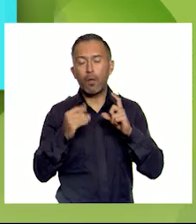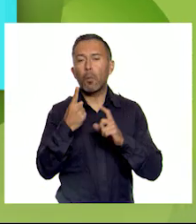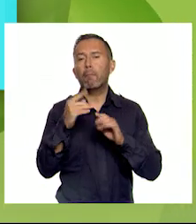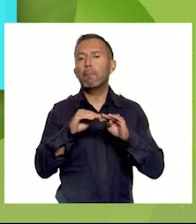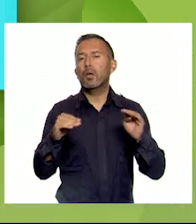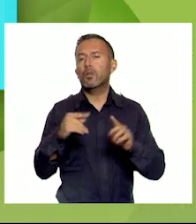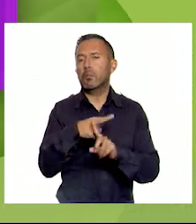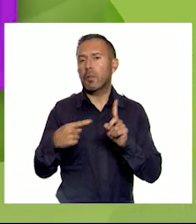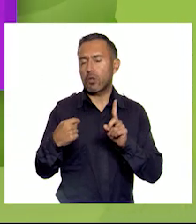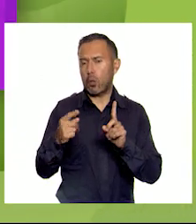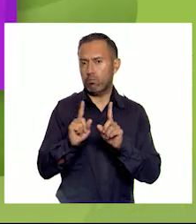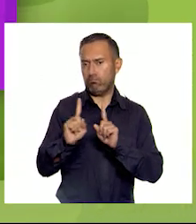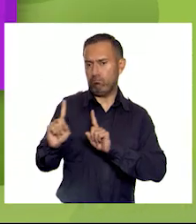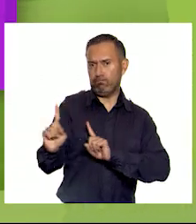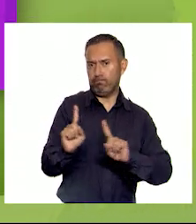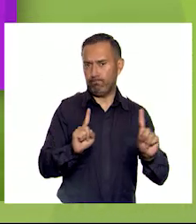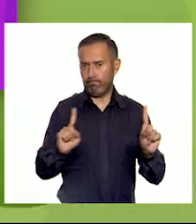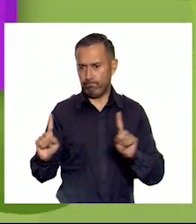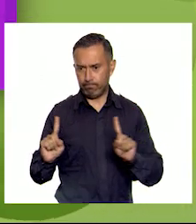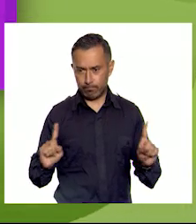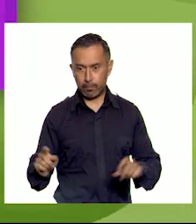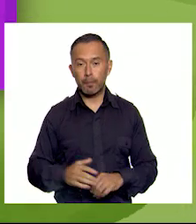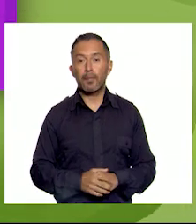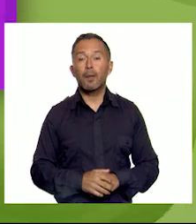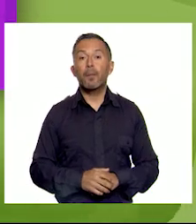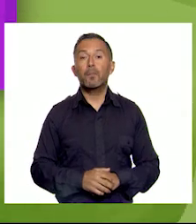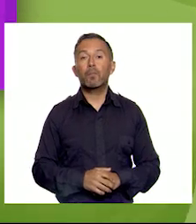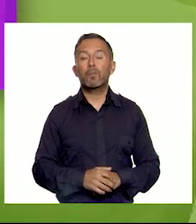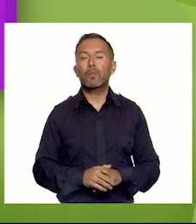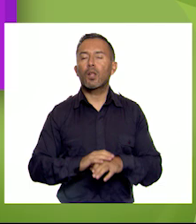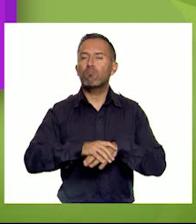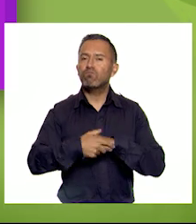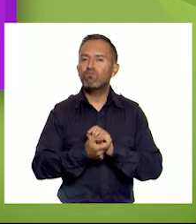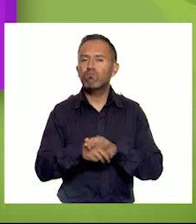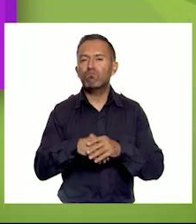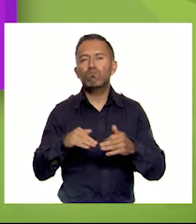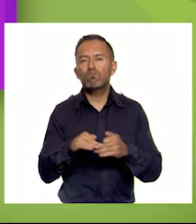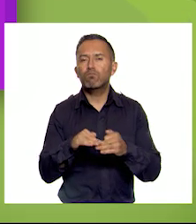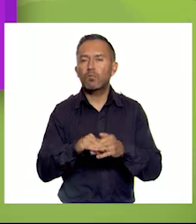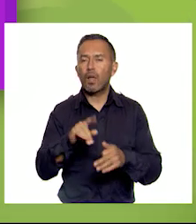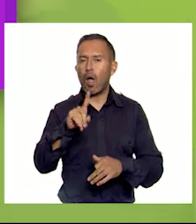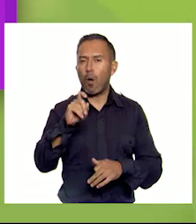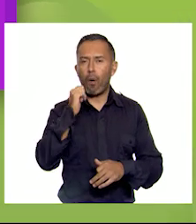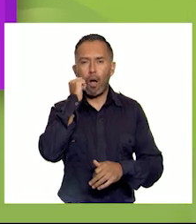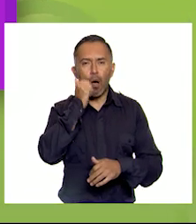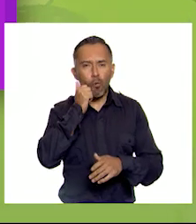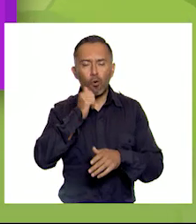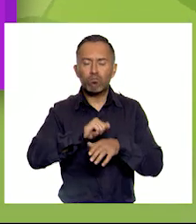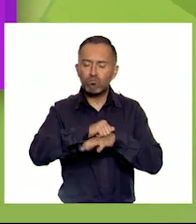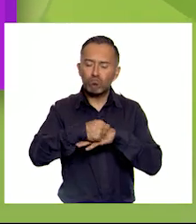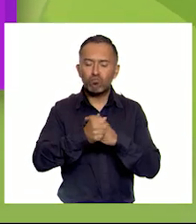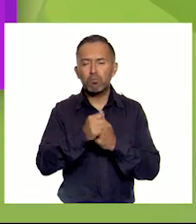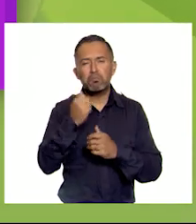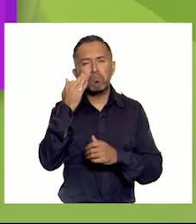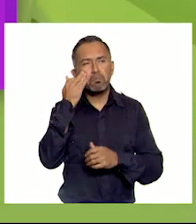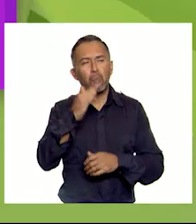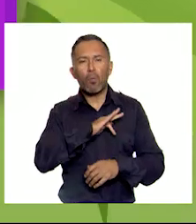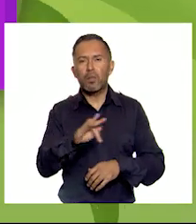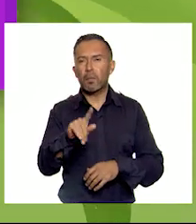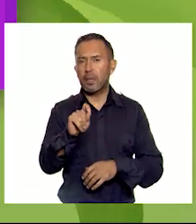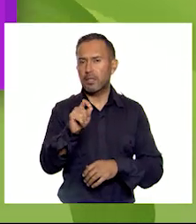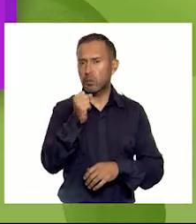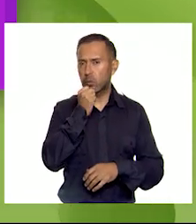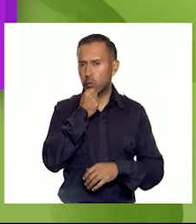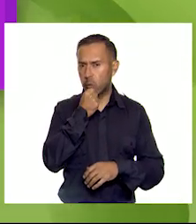metro y medio entre tú y los demás. Lávate las manos muy seguido con agua y jabón por lo menos durante 20 segundos o